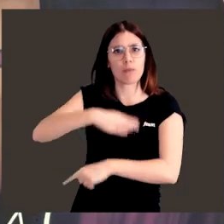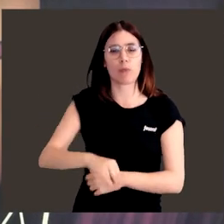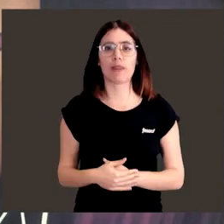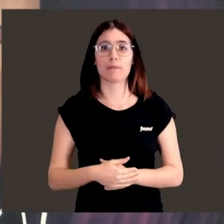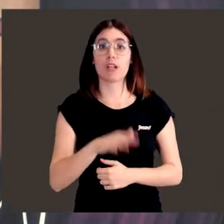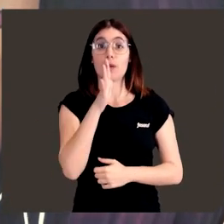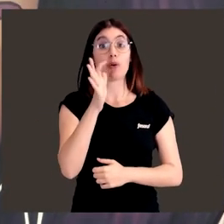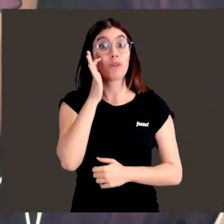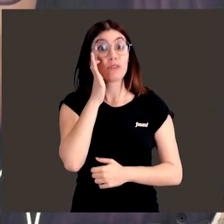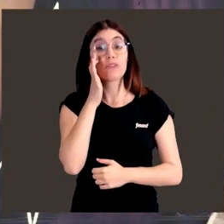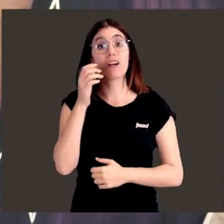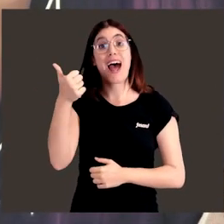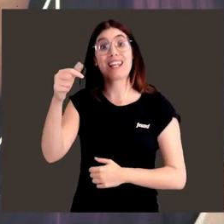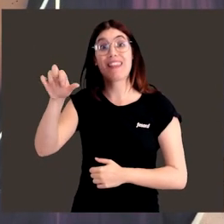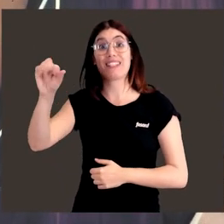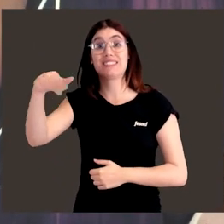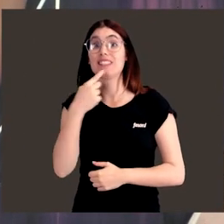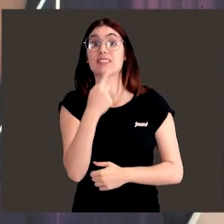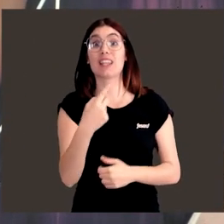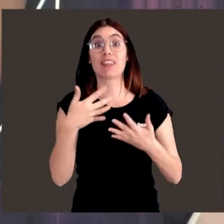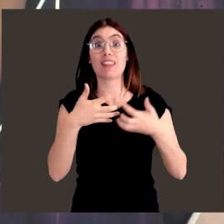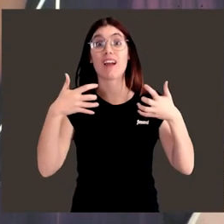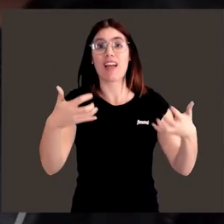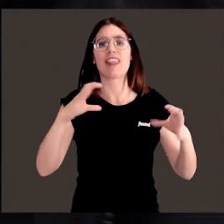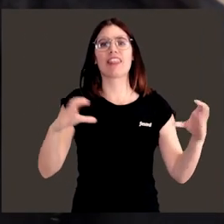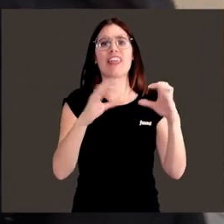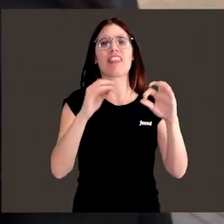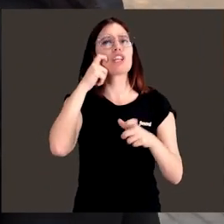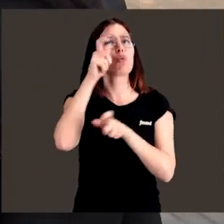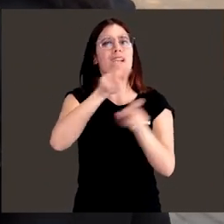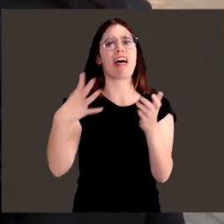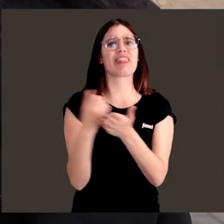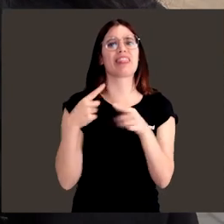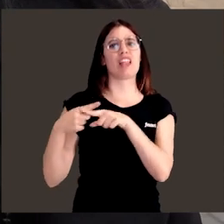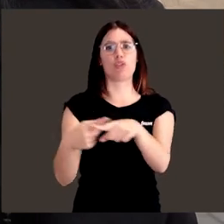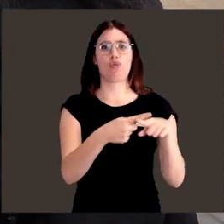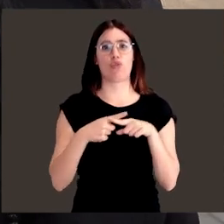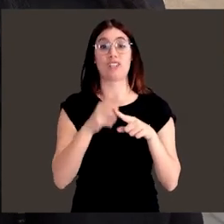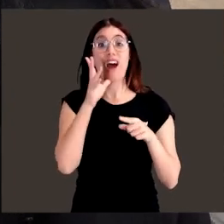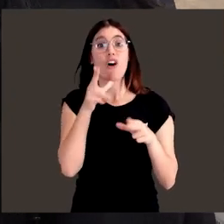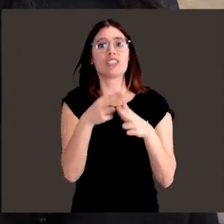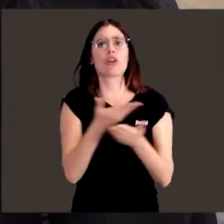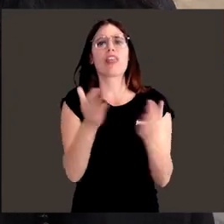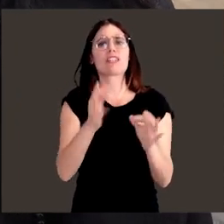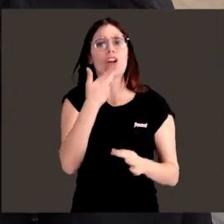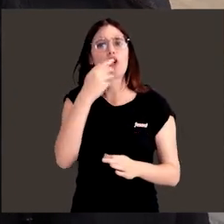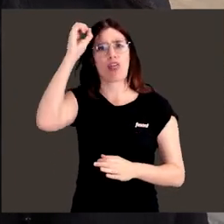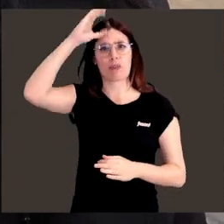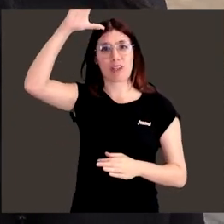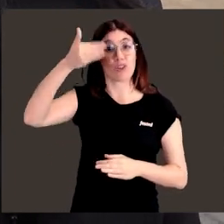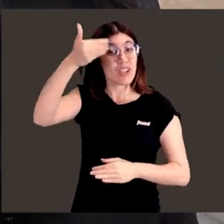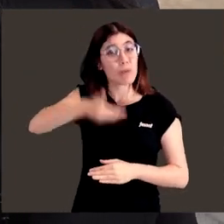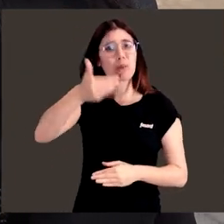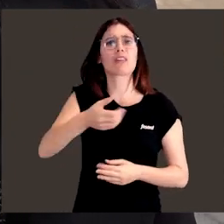pueden hacerlo. Porque, como bien dice Alicia Sintés... La ciència és de la humanitat, la ciència és de tot. Vivim en la societat del coneixement.